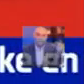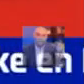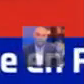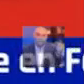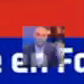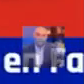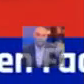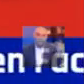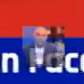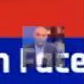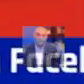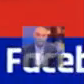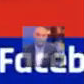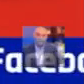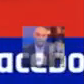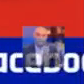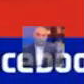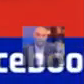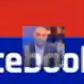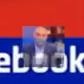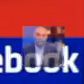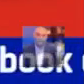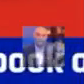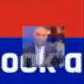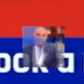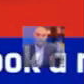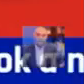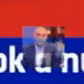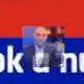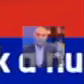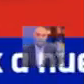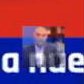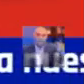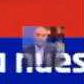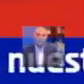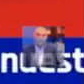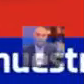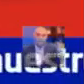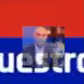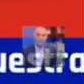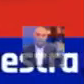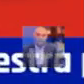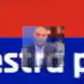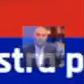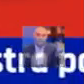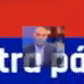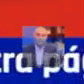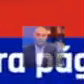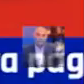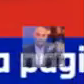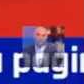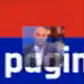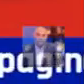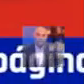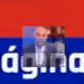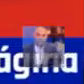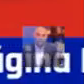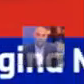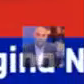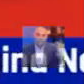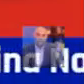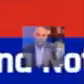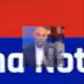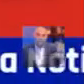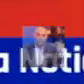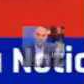mañanera. Ya ha avanzado esta situación, ya ha llegado a medios como el de Carmen